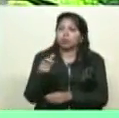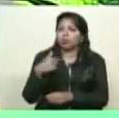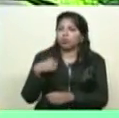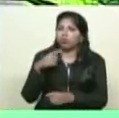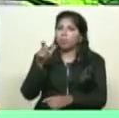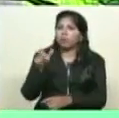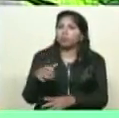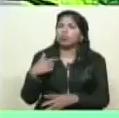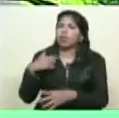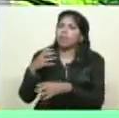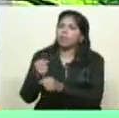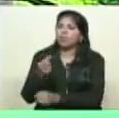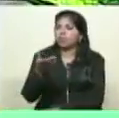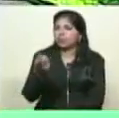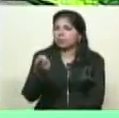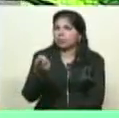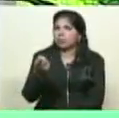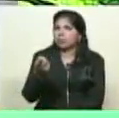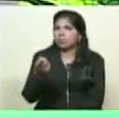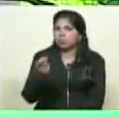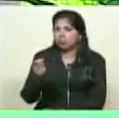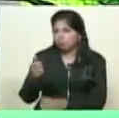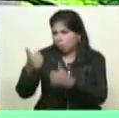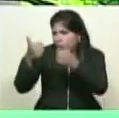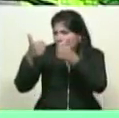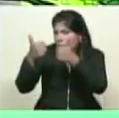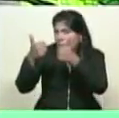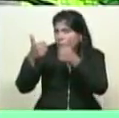ti. Está bien.